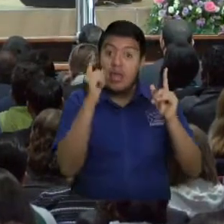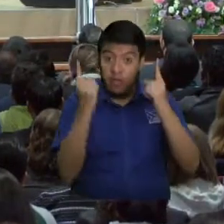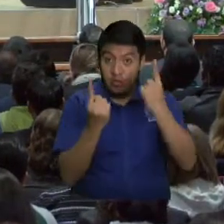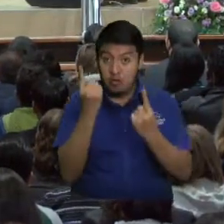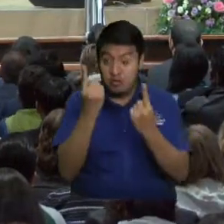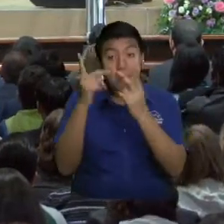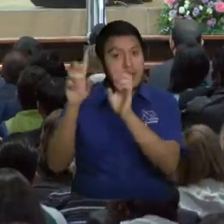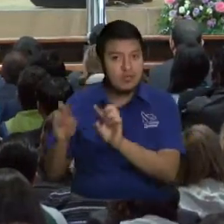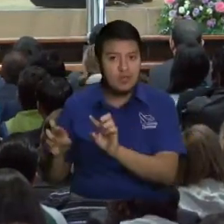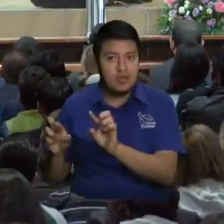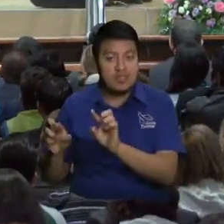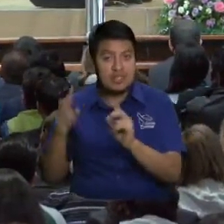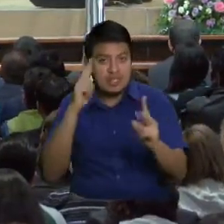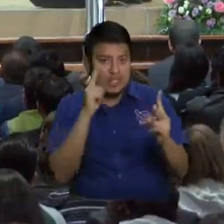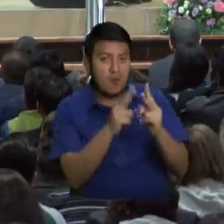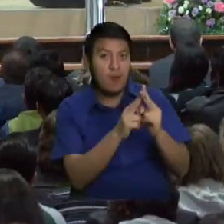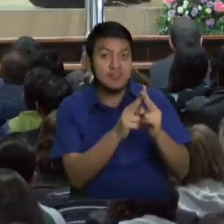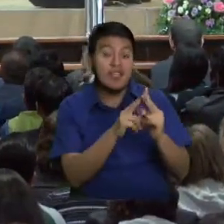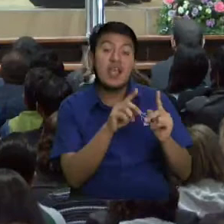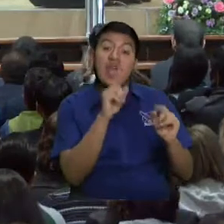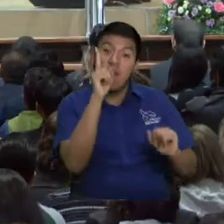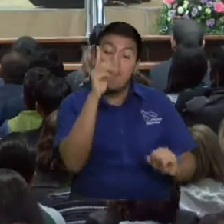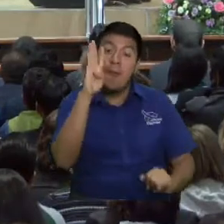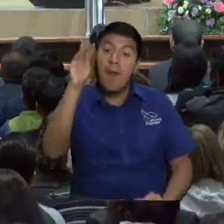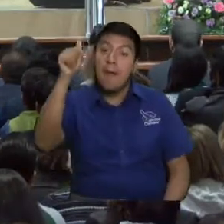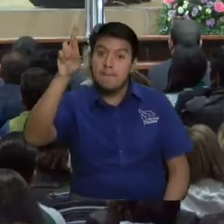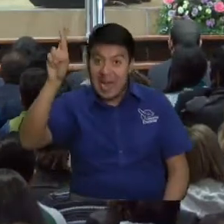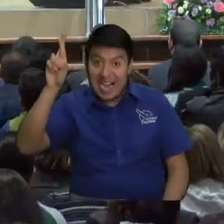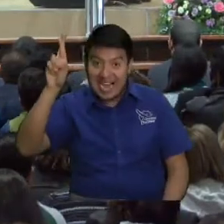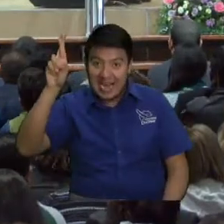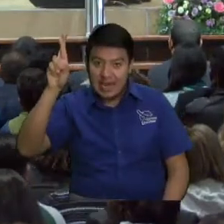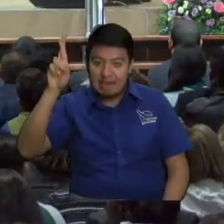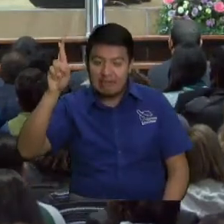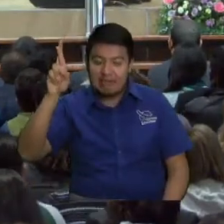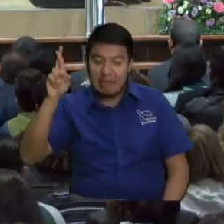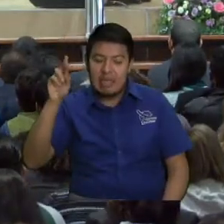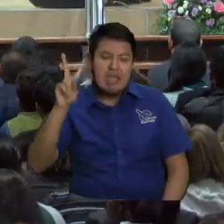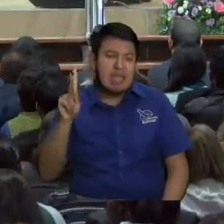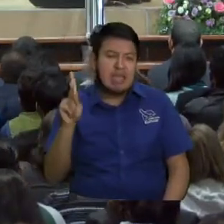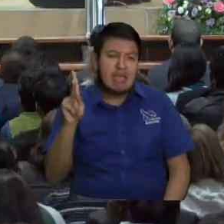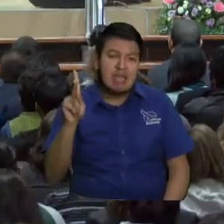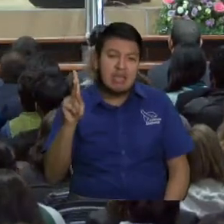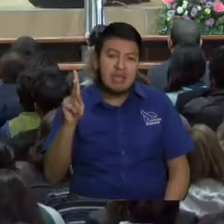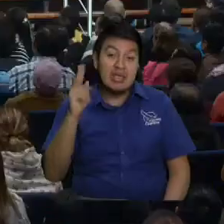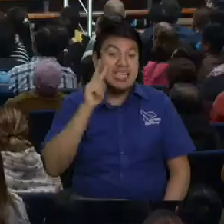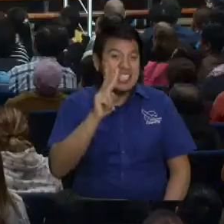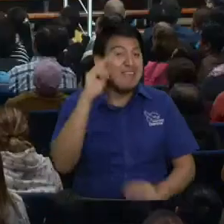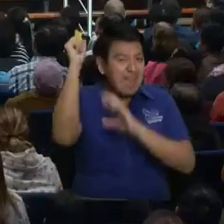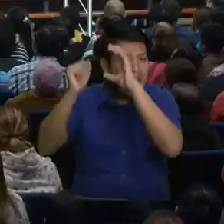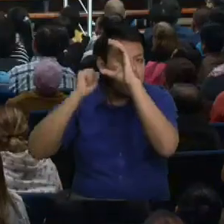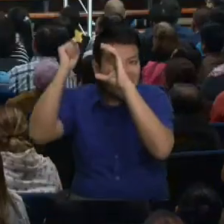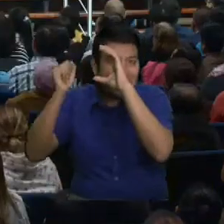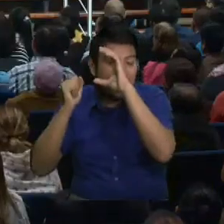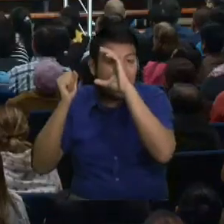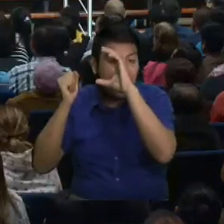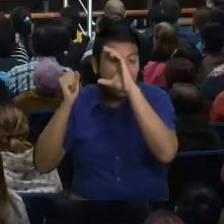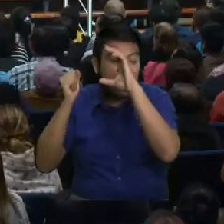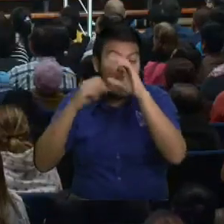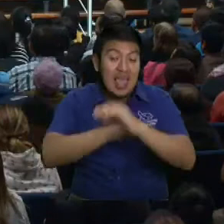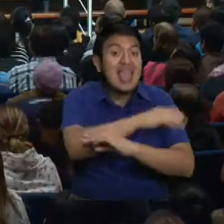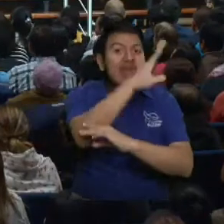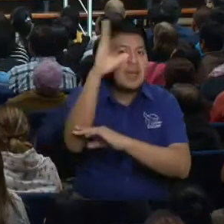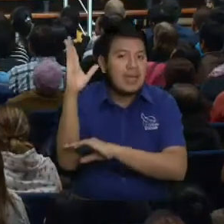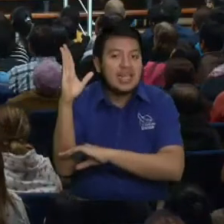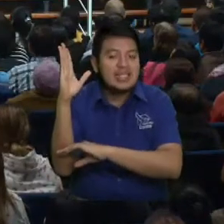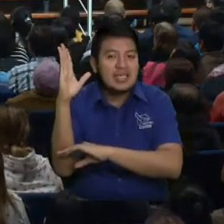de poner, ¿eh? Entonces ahora vayamos bajo esa perspectiva y miremos algunas cosas